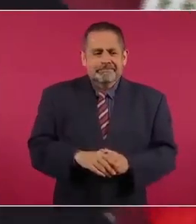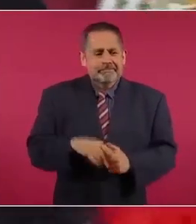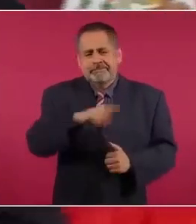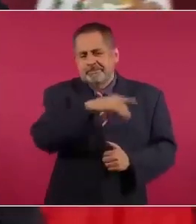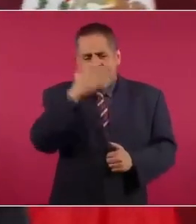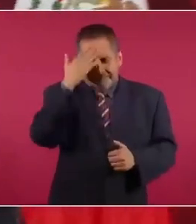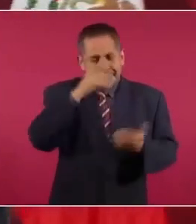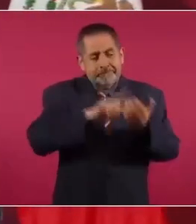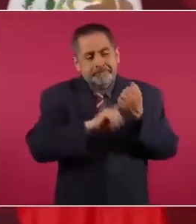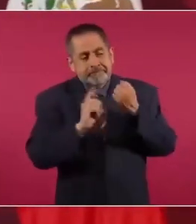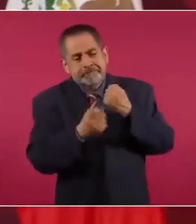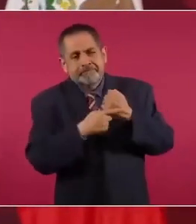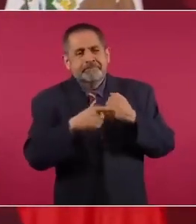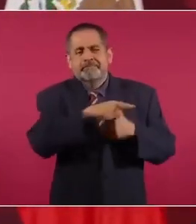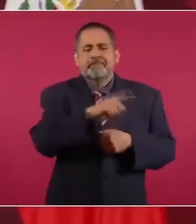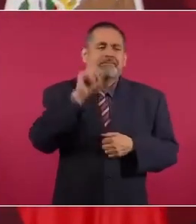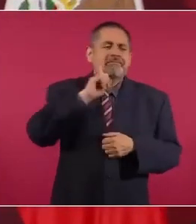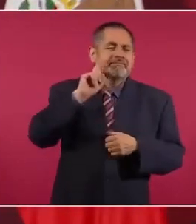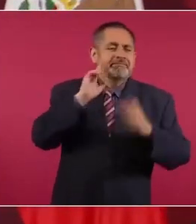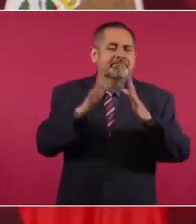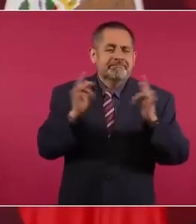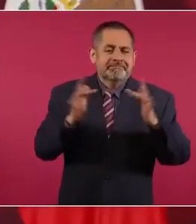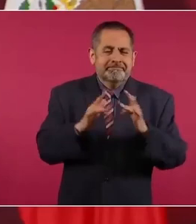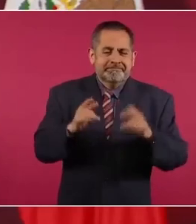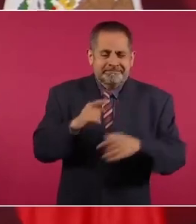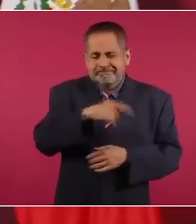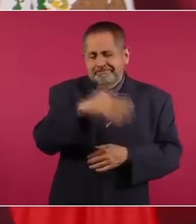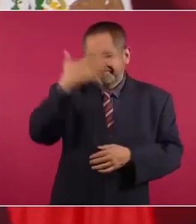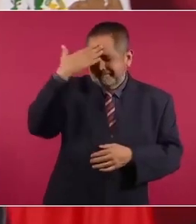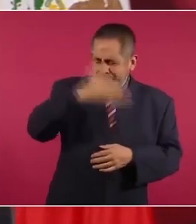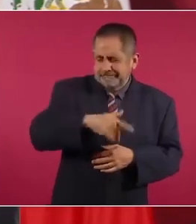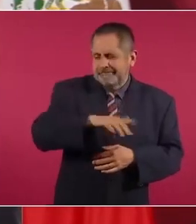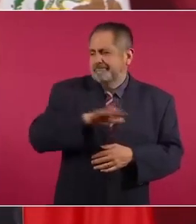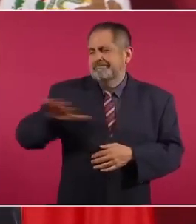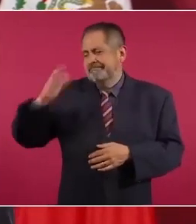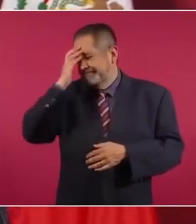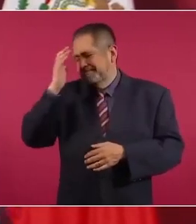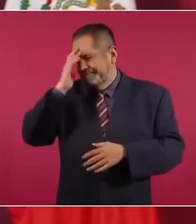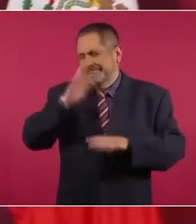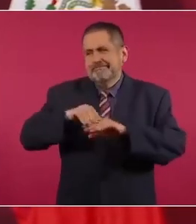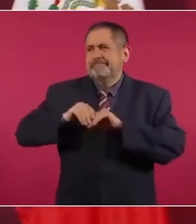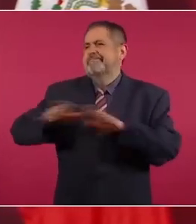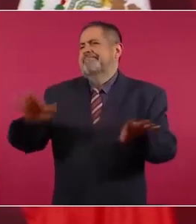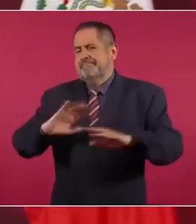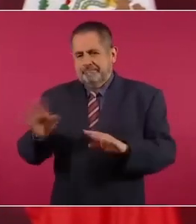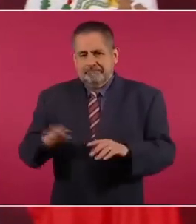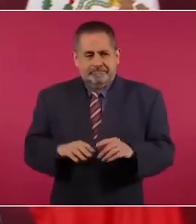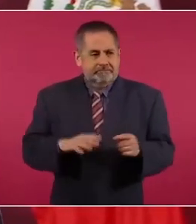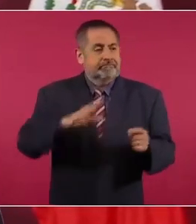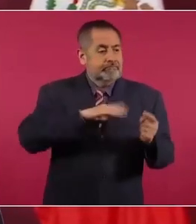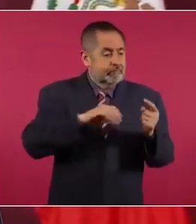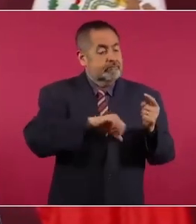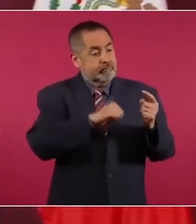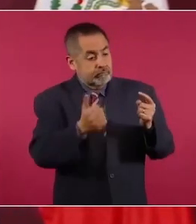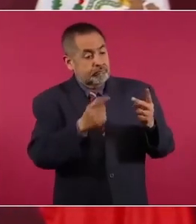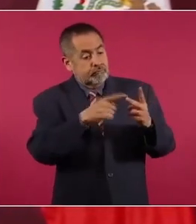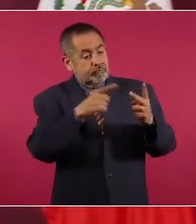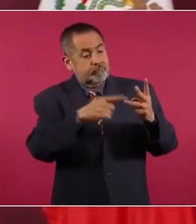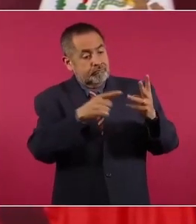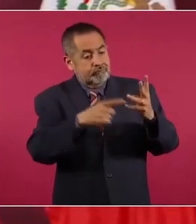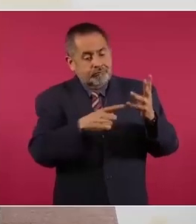montaje de Florence, ya esa ya es conocida. Pero sí hay otras,